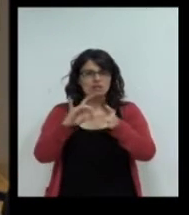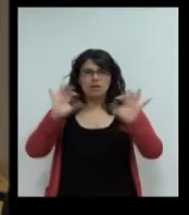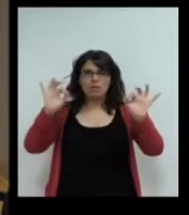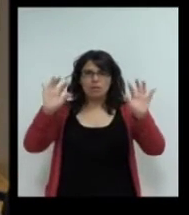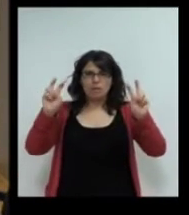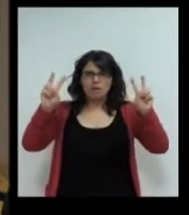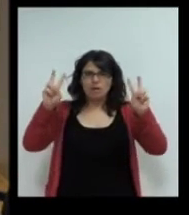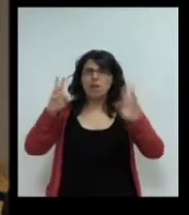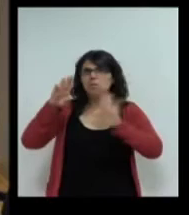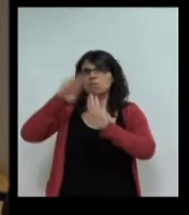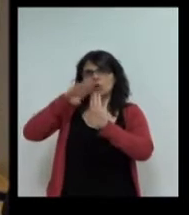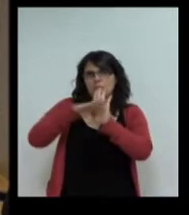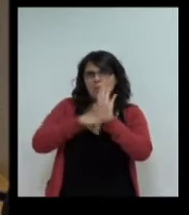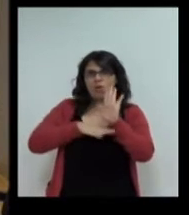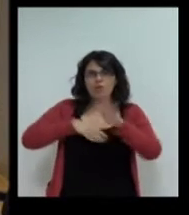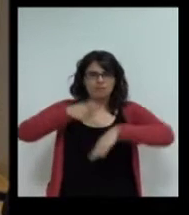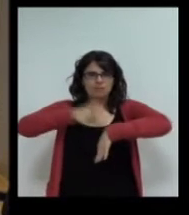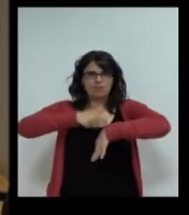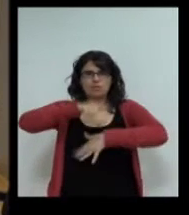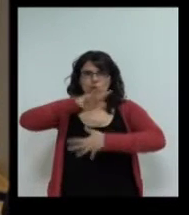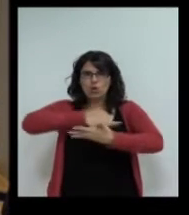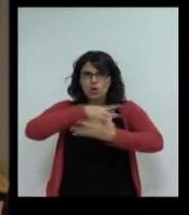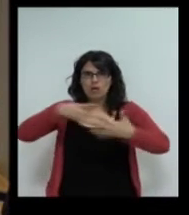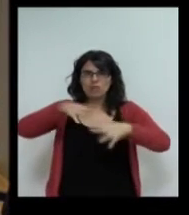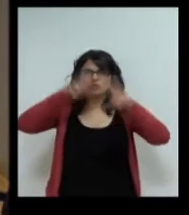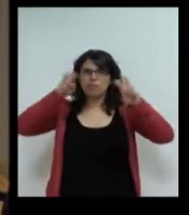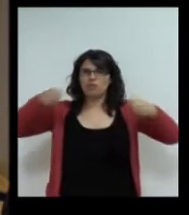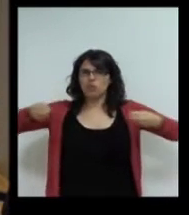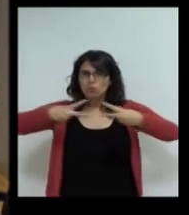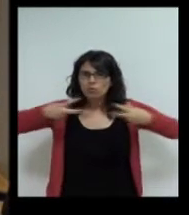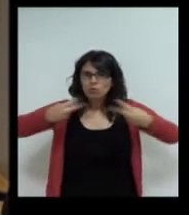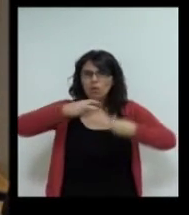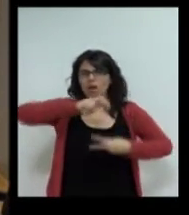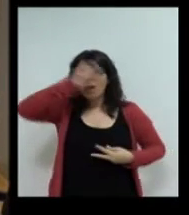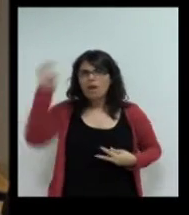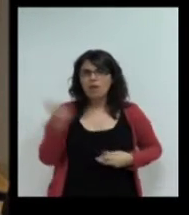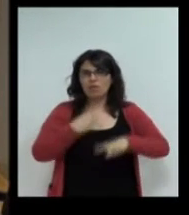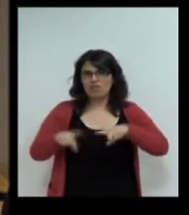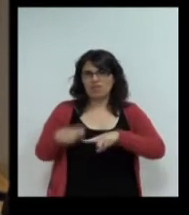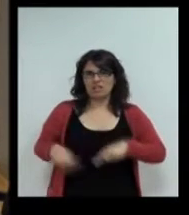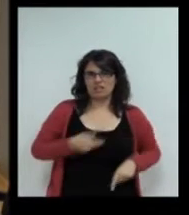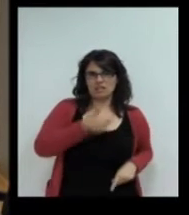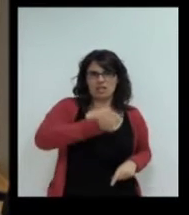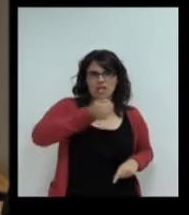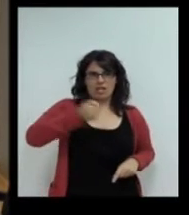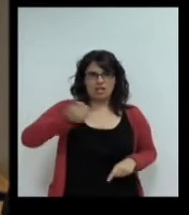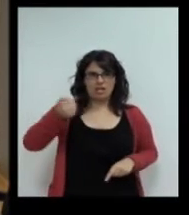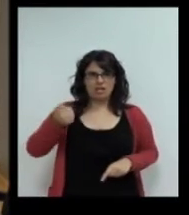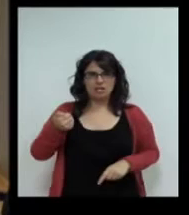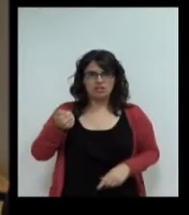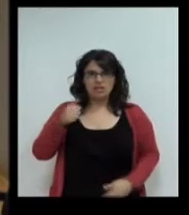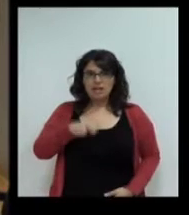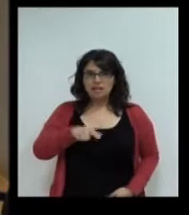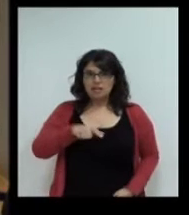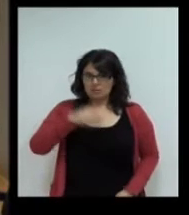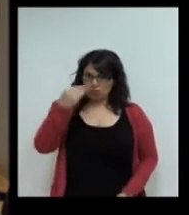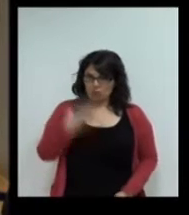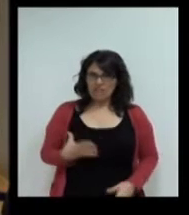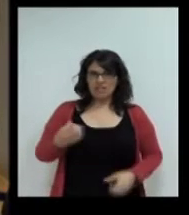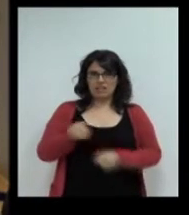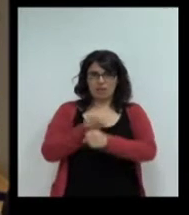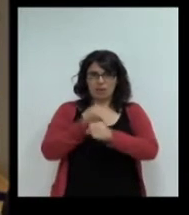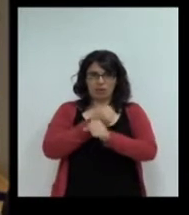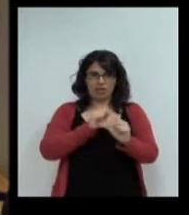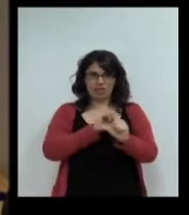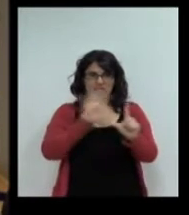de programación, de horarios, de subtitulado, etcétera, distintas cadenas. Ese buen trabajo, por otro